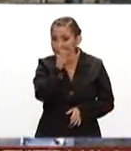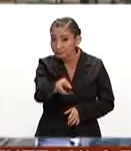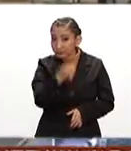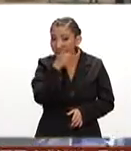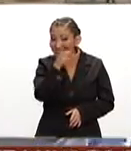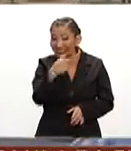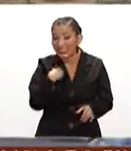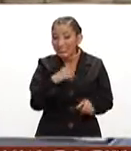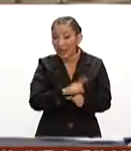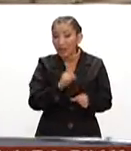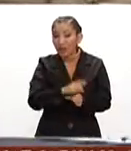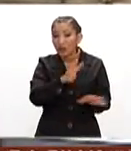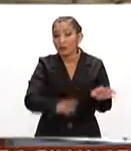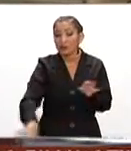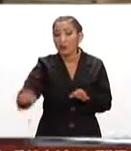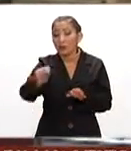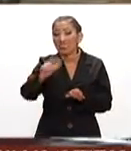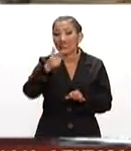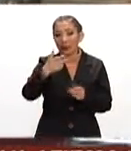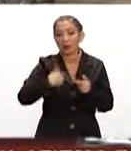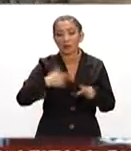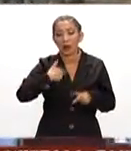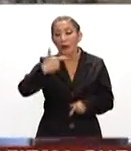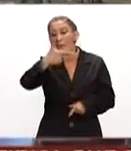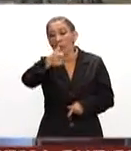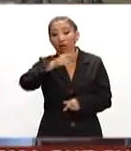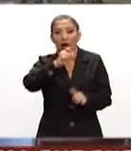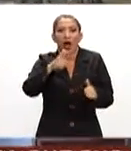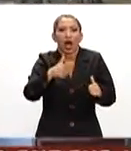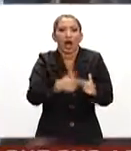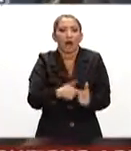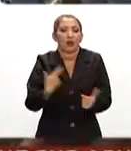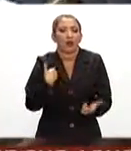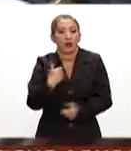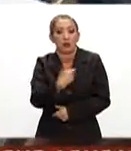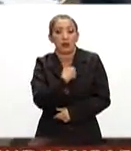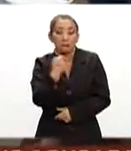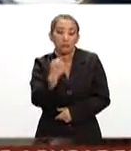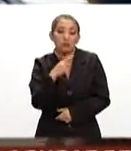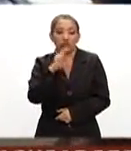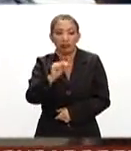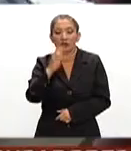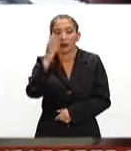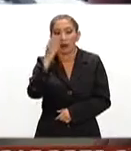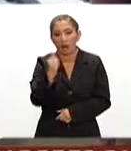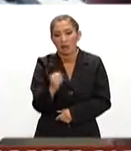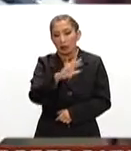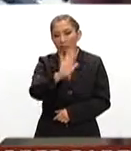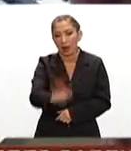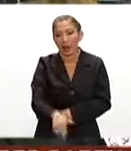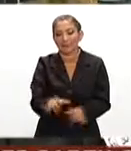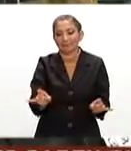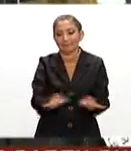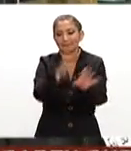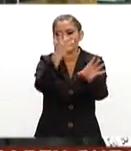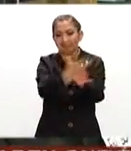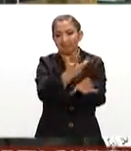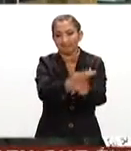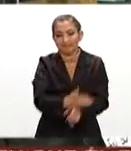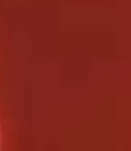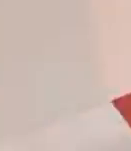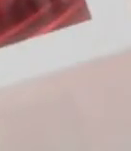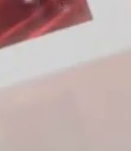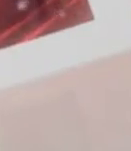día 297 personas reciben disparos de armas de fuego, de ellas 89 mueren en la Unión Americana.